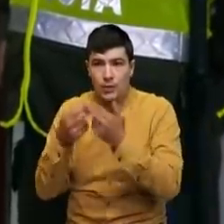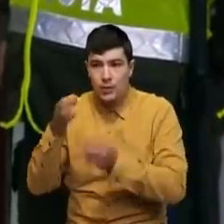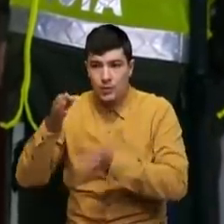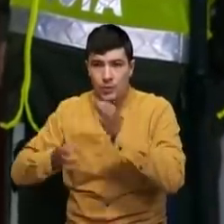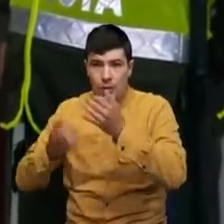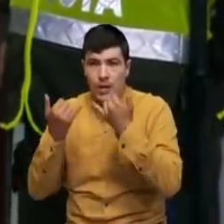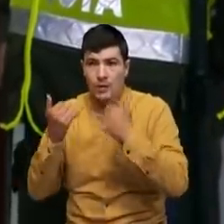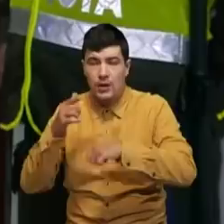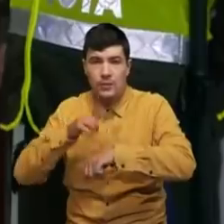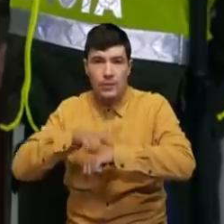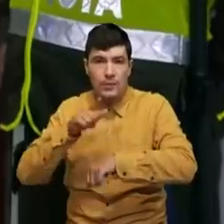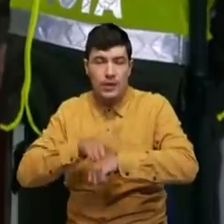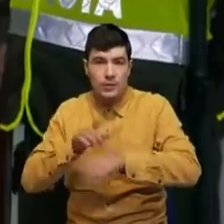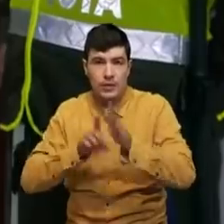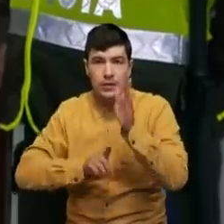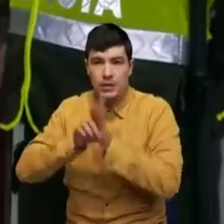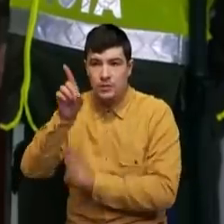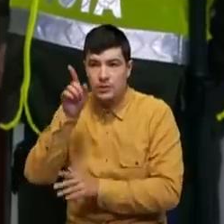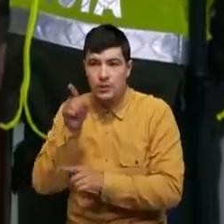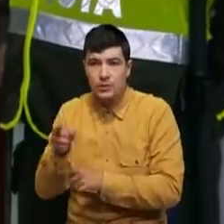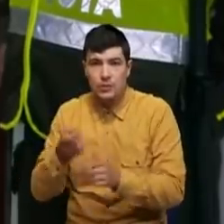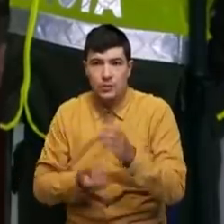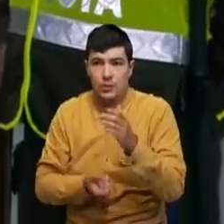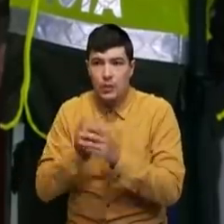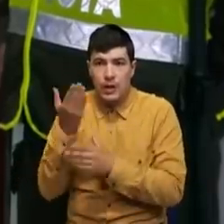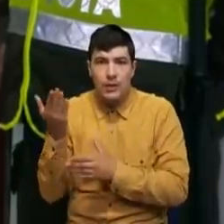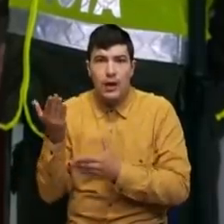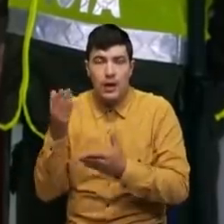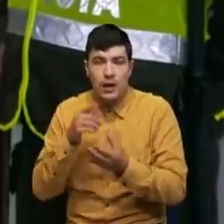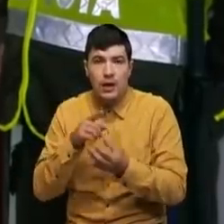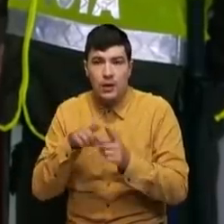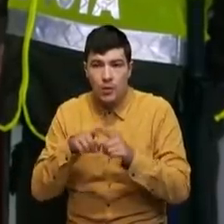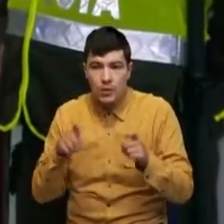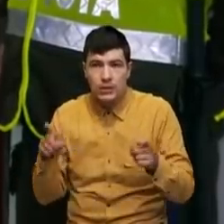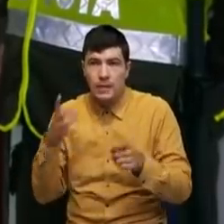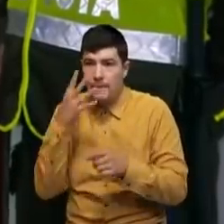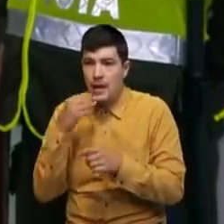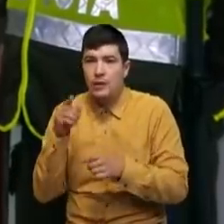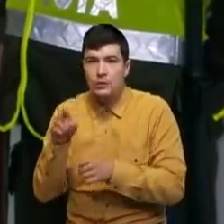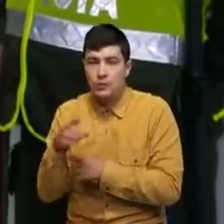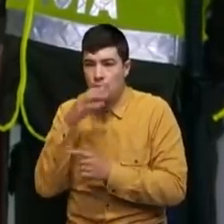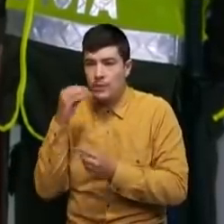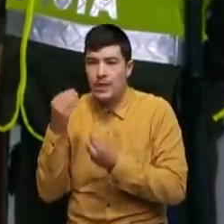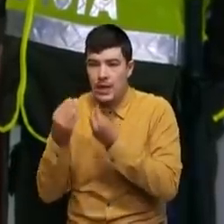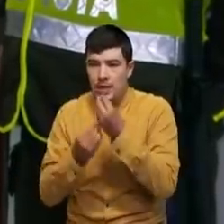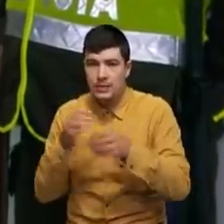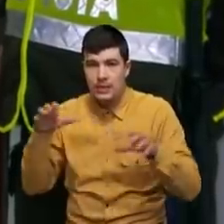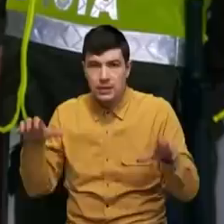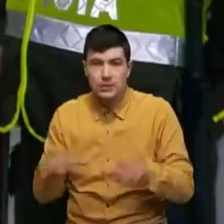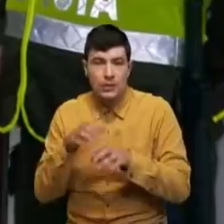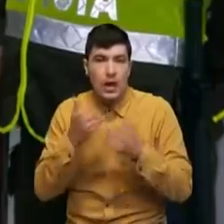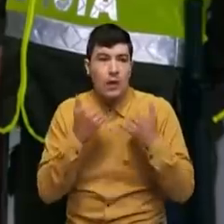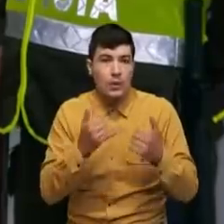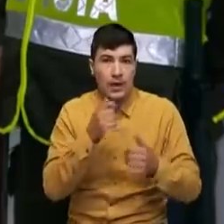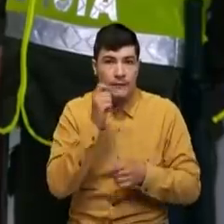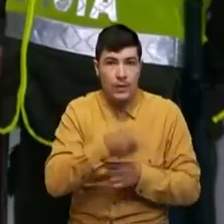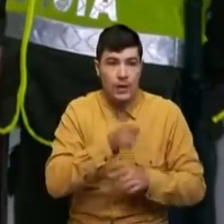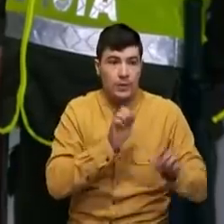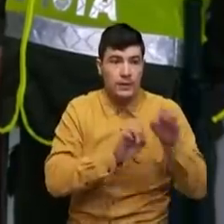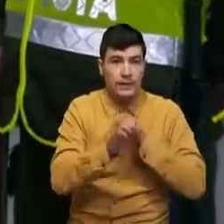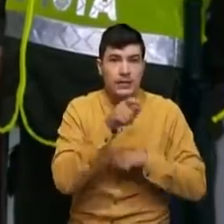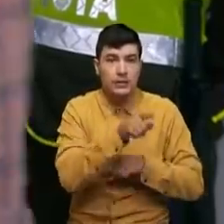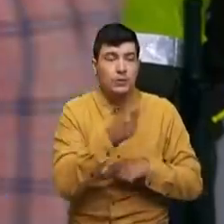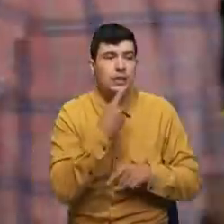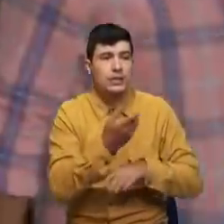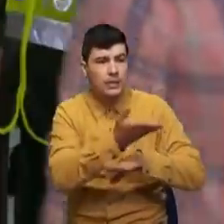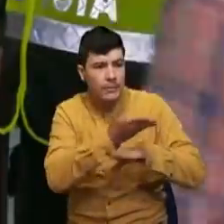este momento, se desarrolla sobre un nuevo delito que le ha imputado la Fiscalía. La defensa, por su parte, pedirá que esta persona